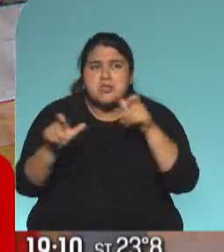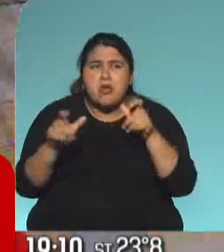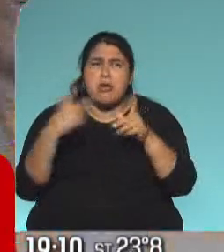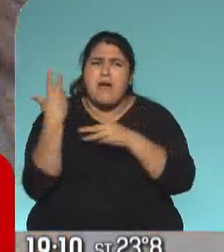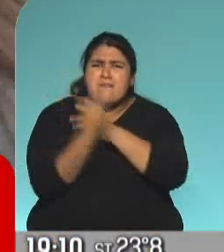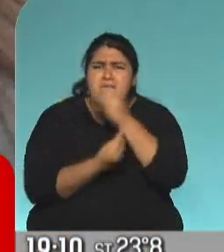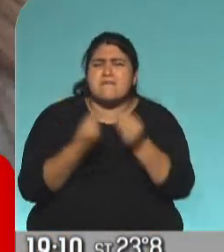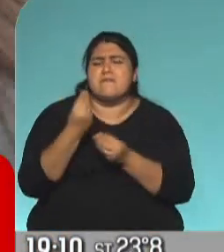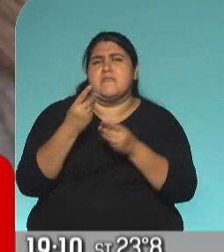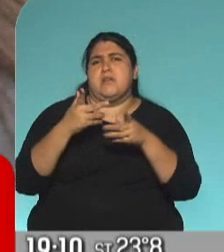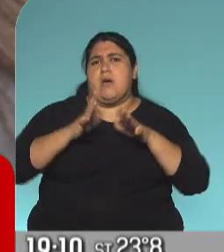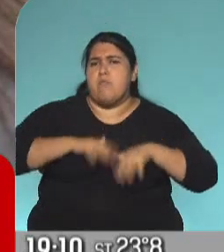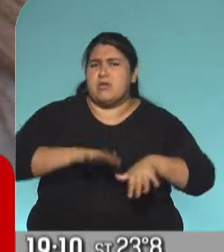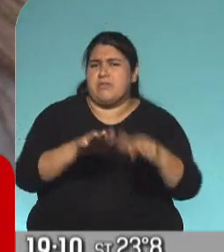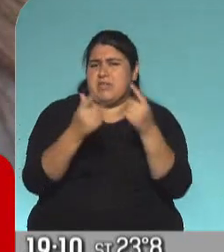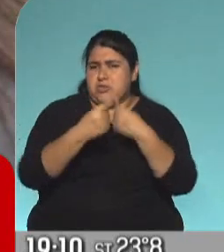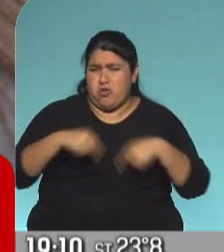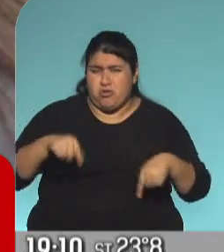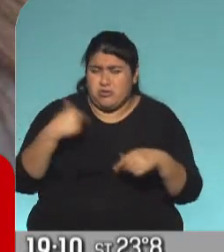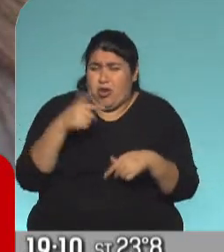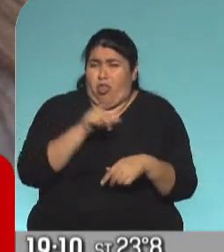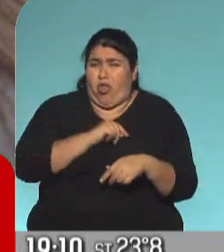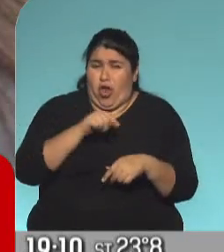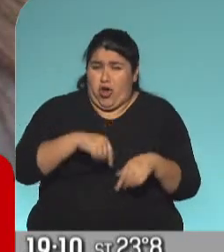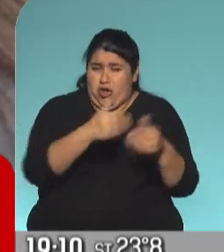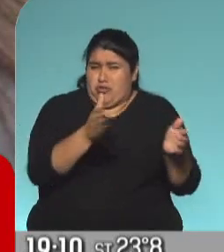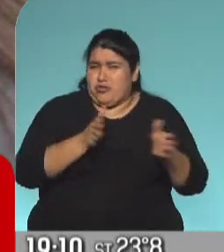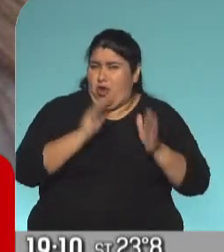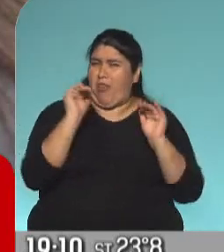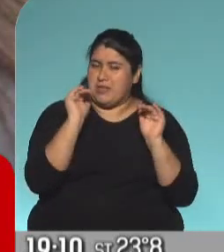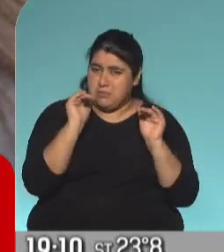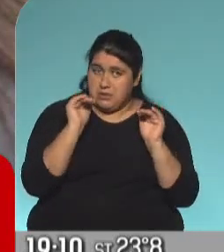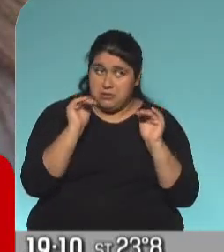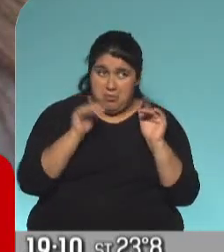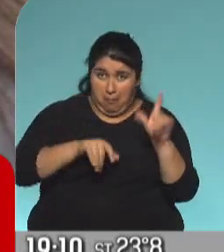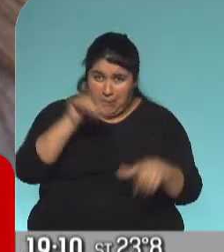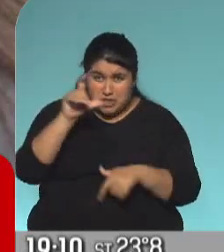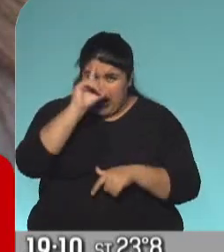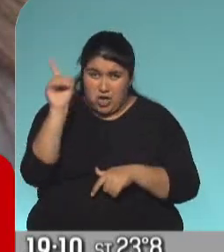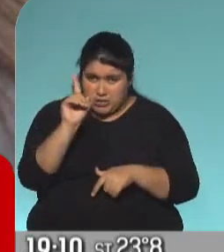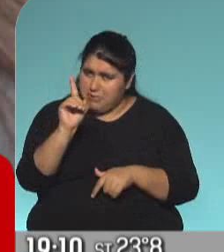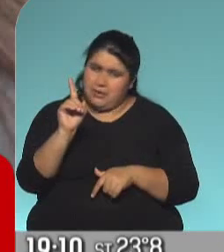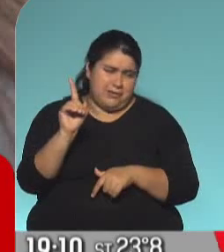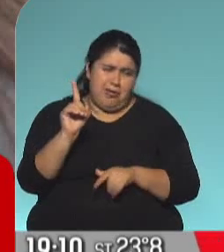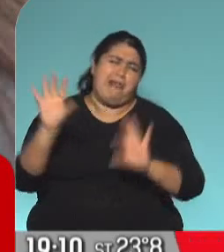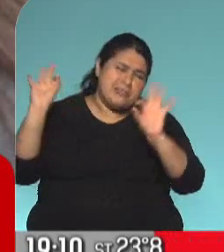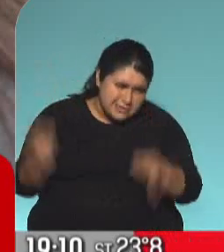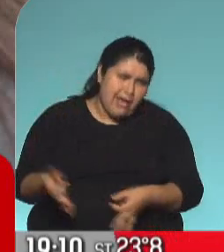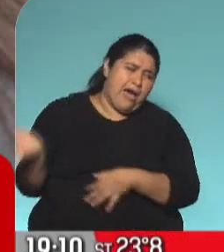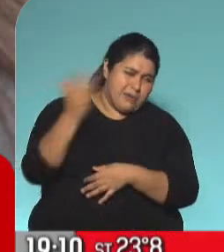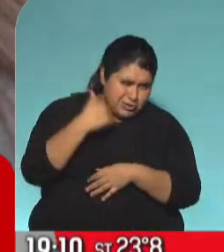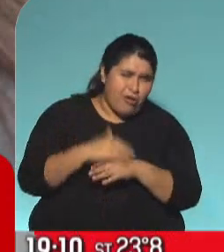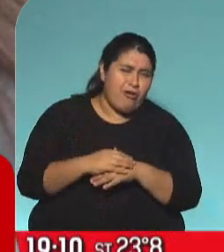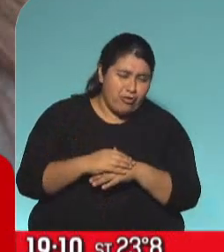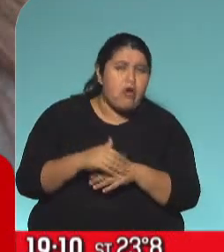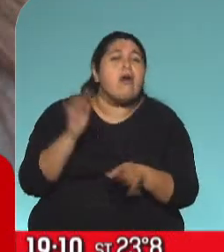en la manifestación y en el doloroso sepelio hoy de Úrsula. Nadie lo sabía, no, mentira, lo sabían todos. Lo sabían todos, lo que hubo fue